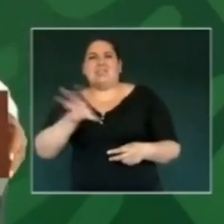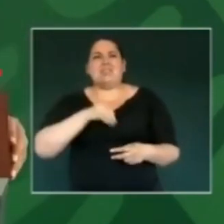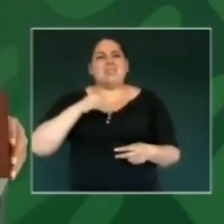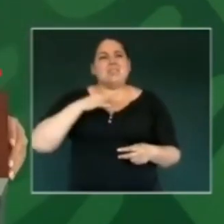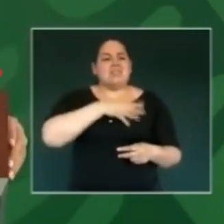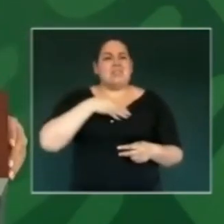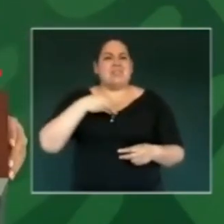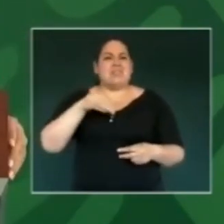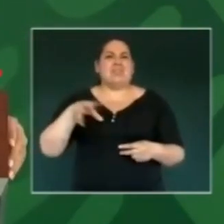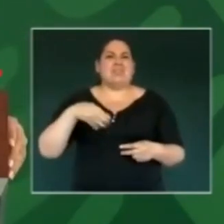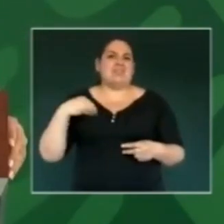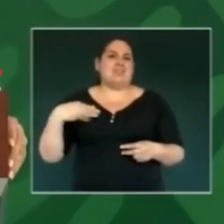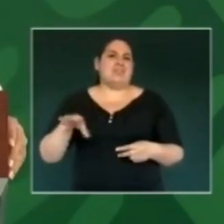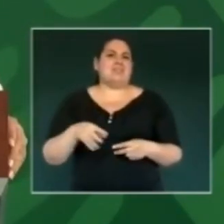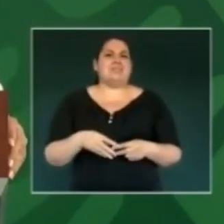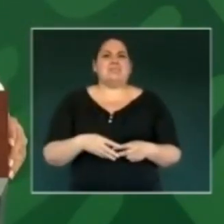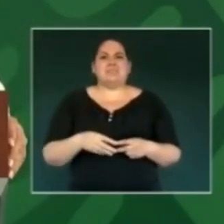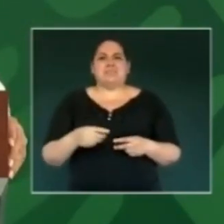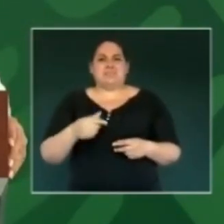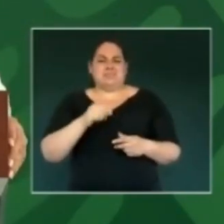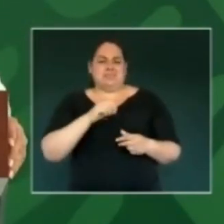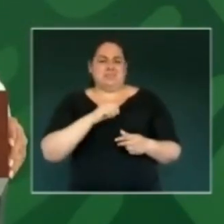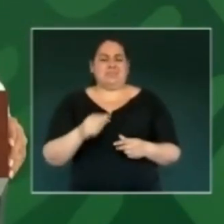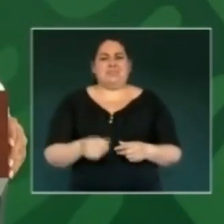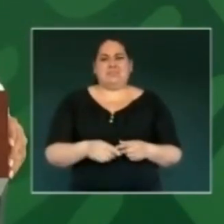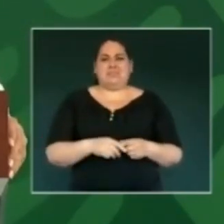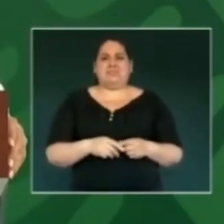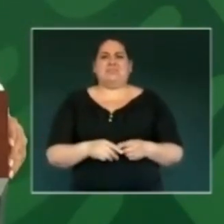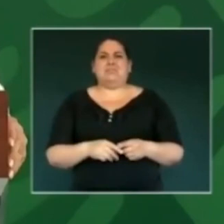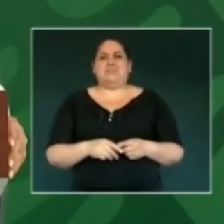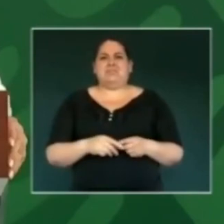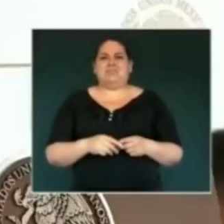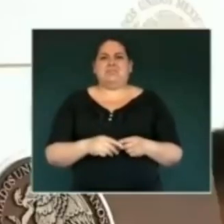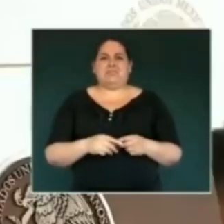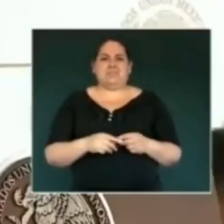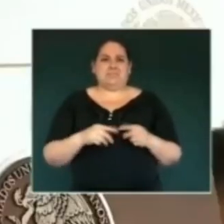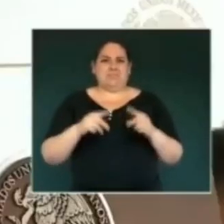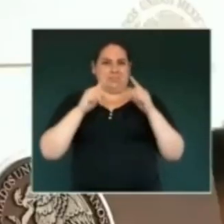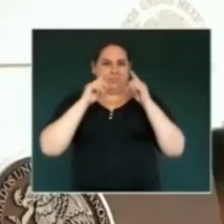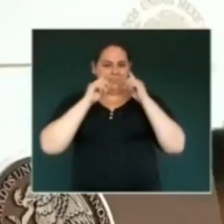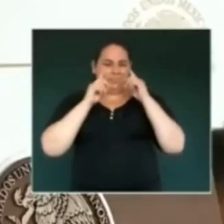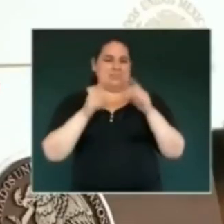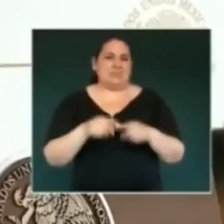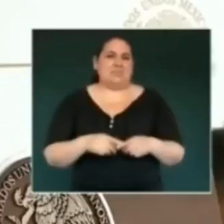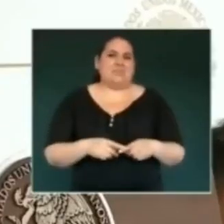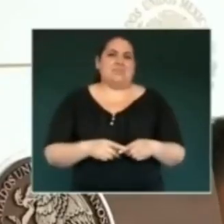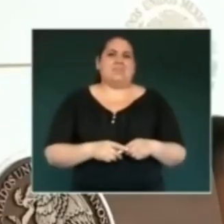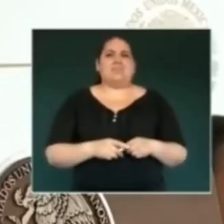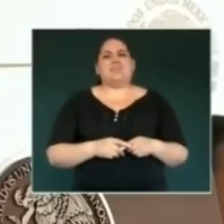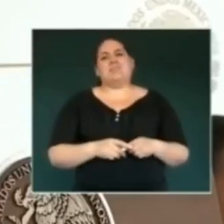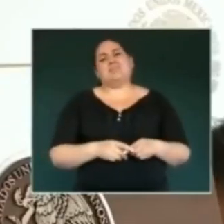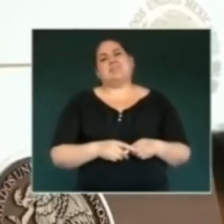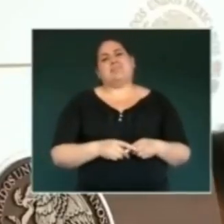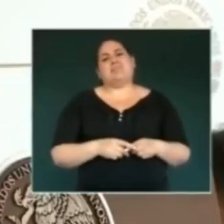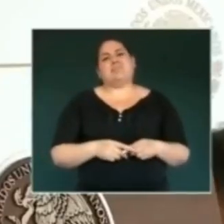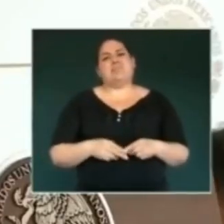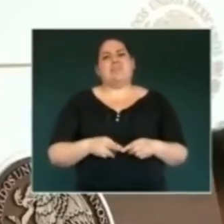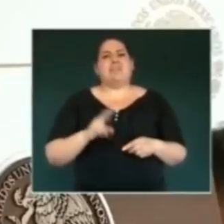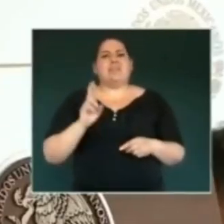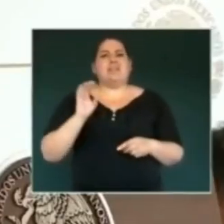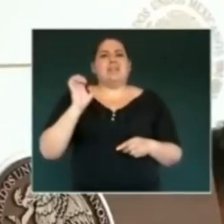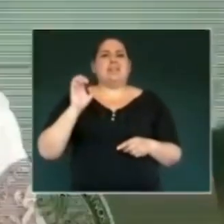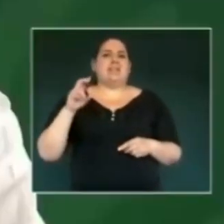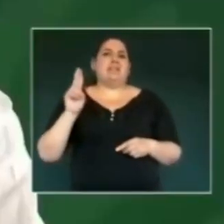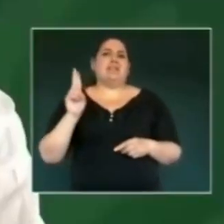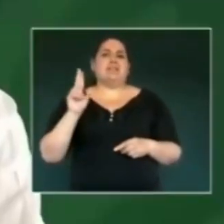la persona que está haciendo eso, pues el trabajo de interpretación a señas. A través de su cuenta de Facebook,